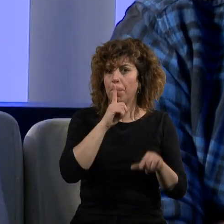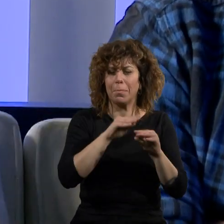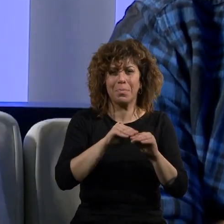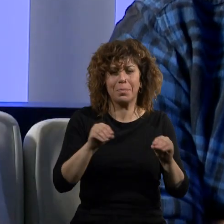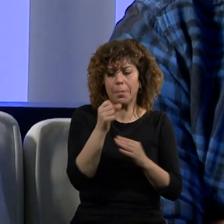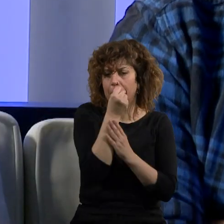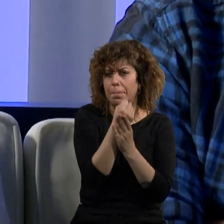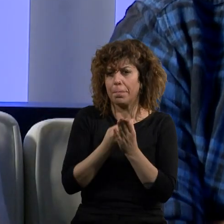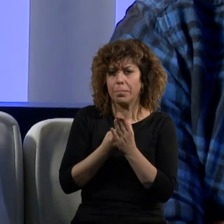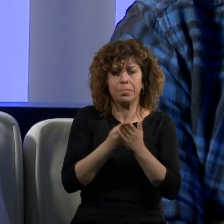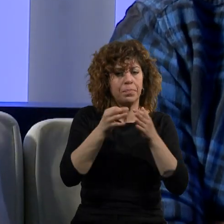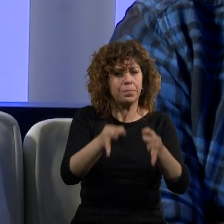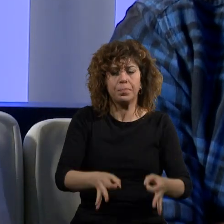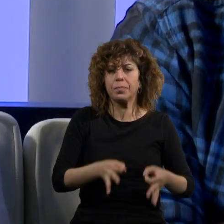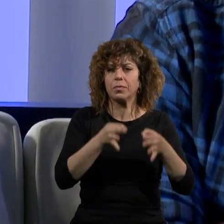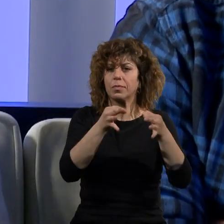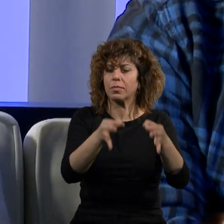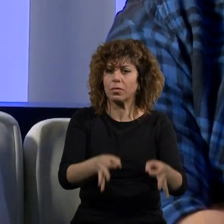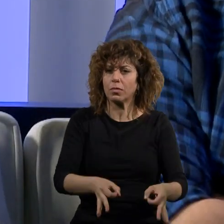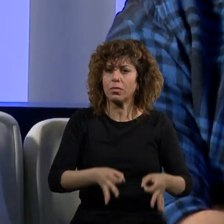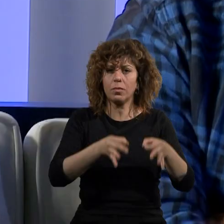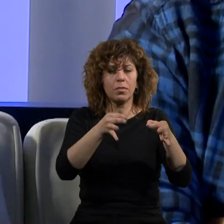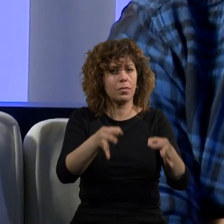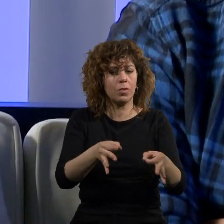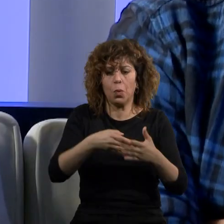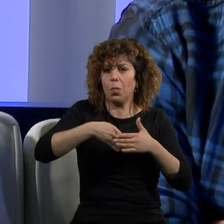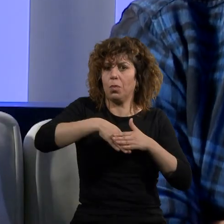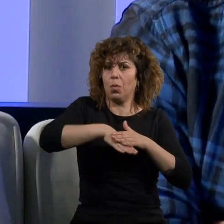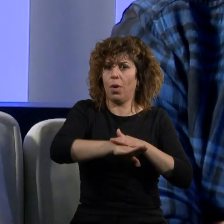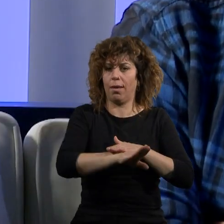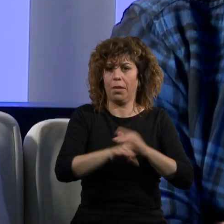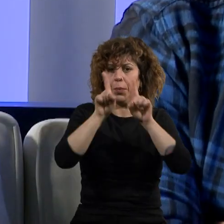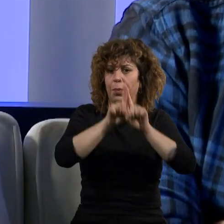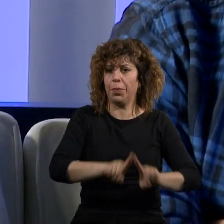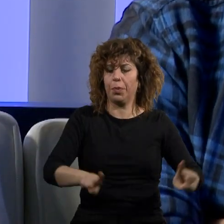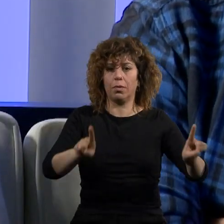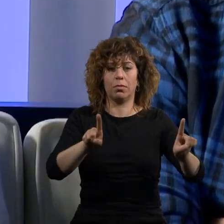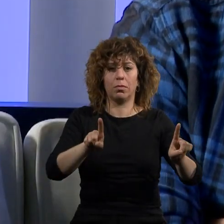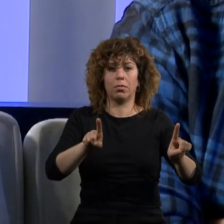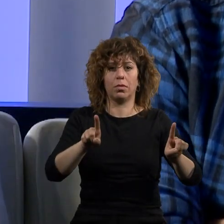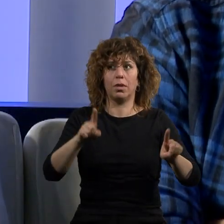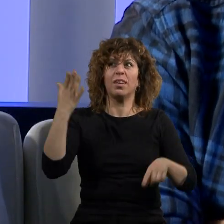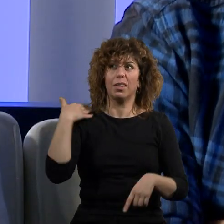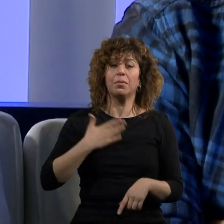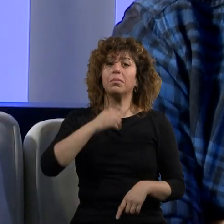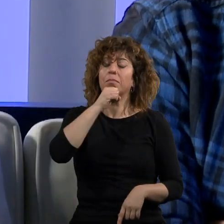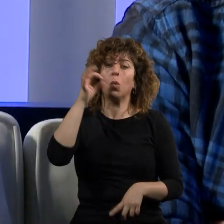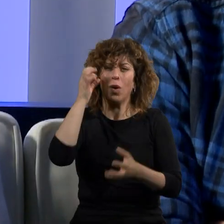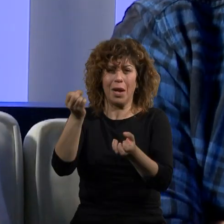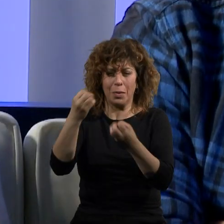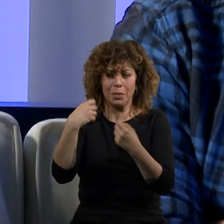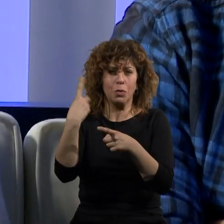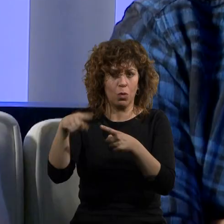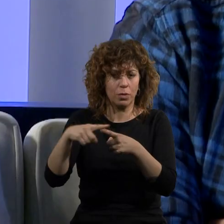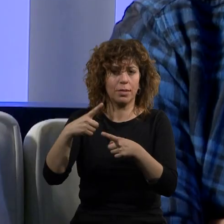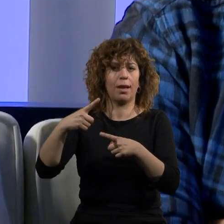silenció y siempre se mantuvo ahí latente. En la familia, mi abuela me contó muchas cosas, la